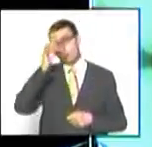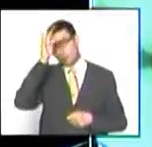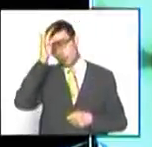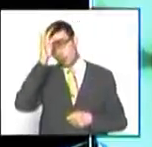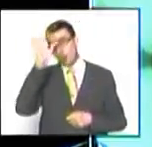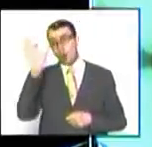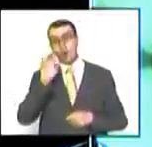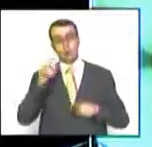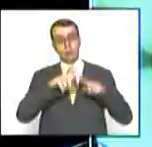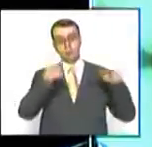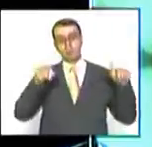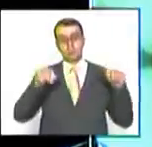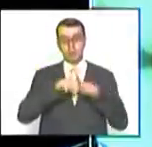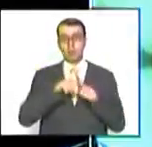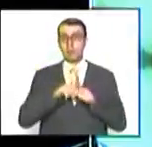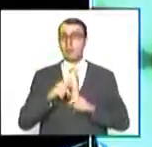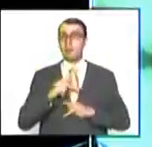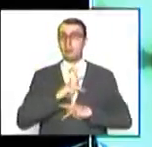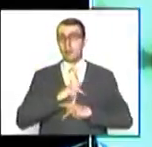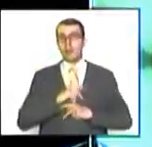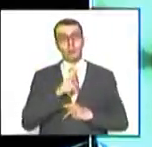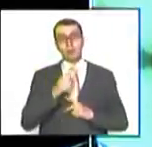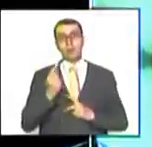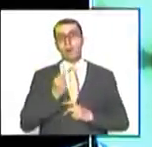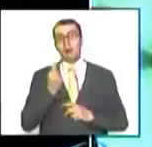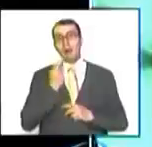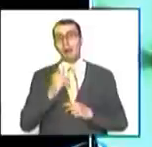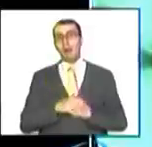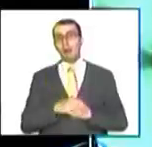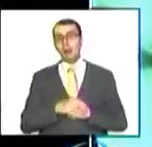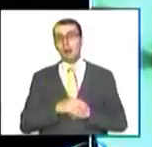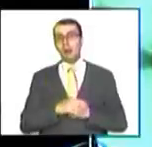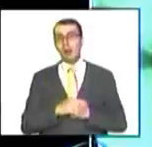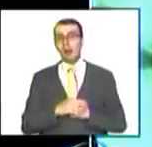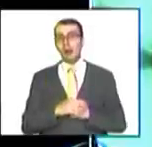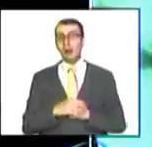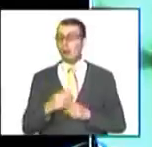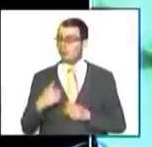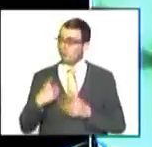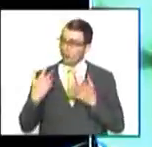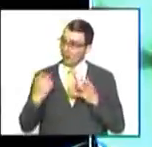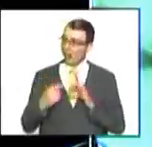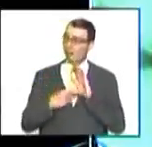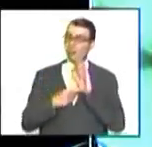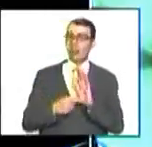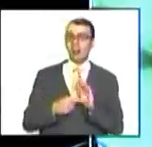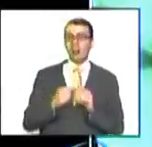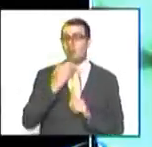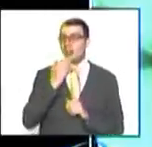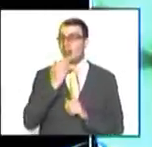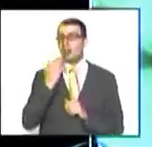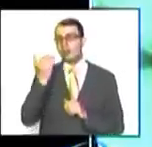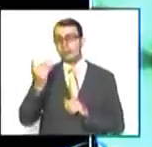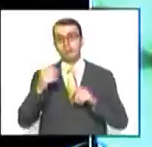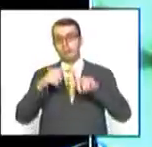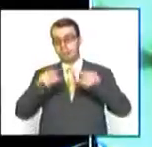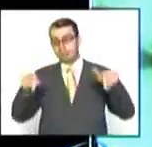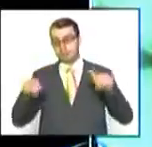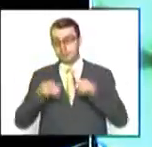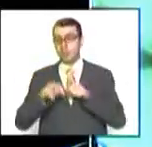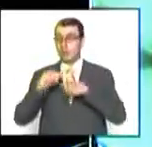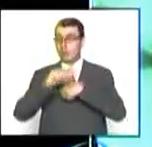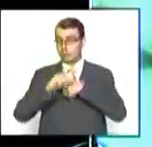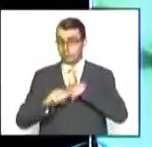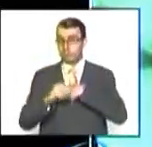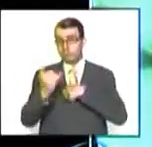hospital, porque Sí, pero perdóname, pero quería mostrar esta imagen porque siendo un procedimiento de quirófano, estuve